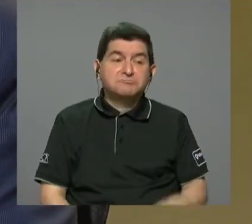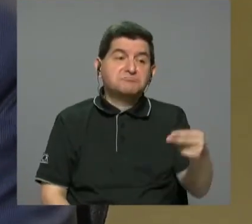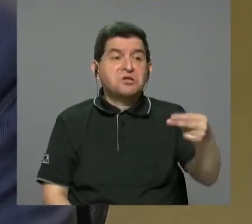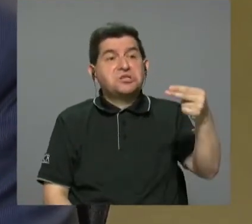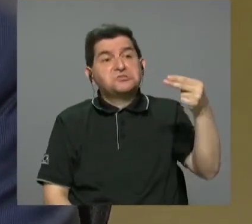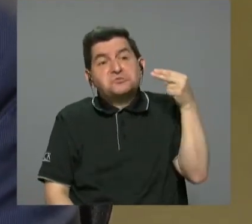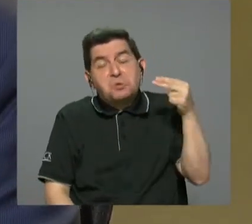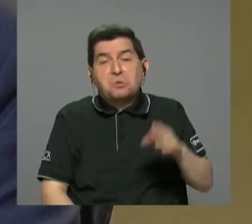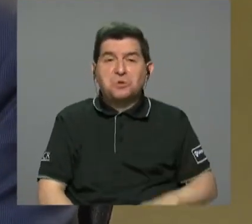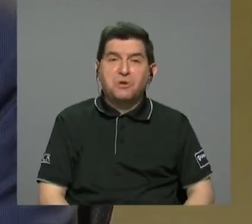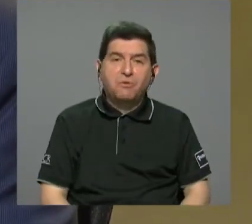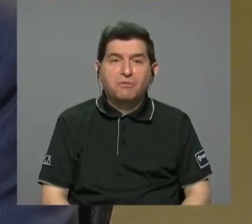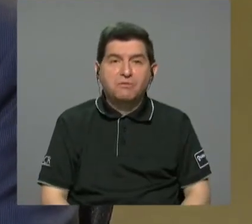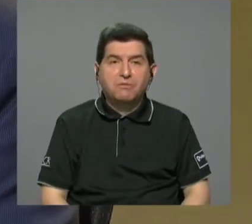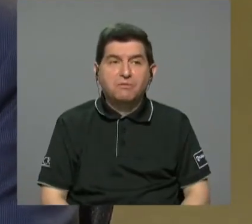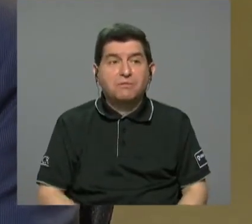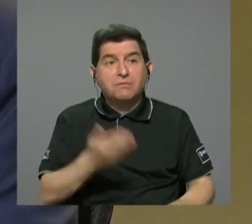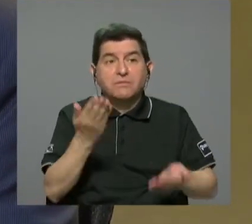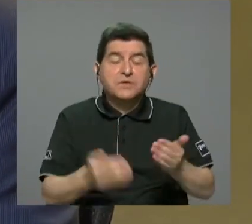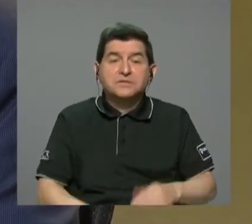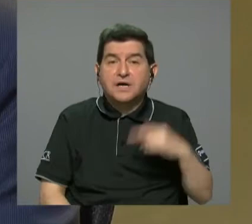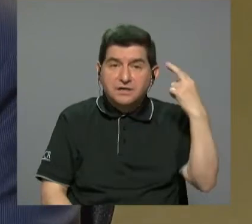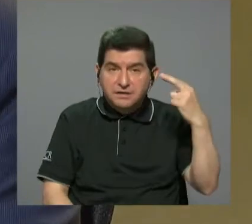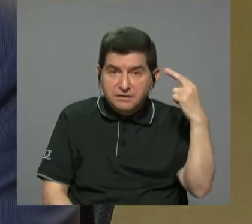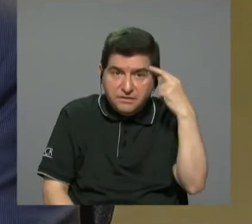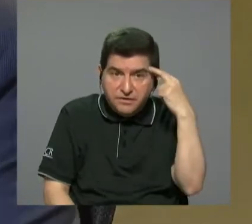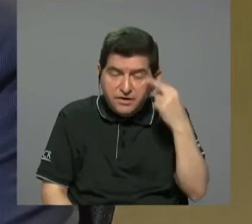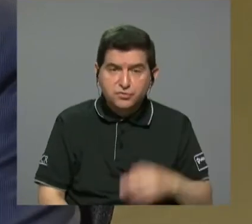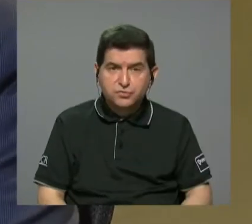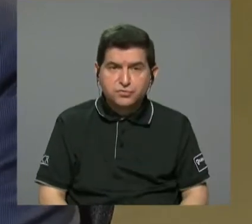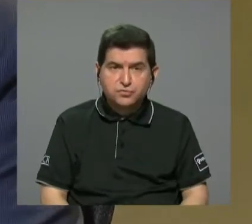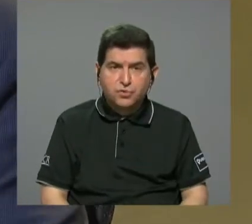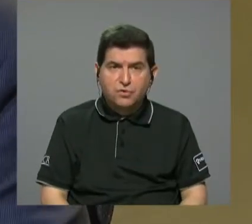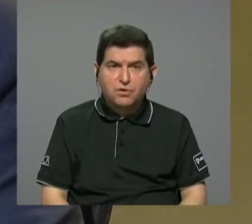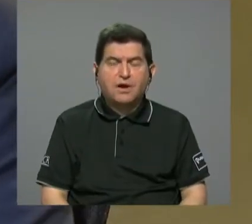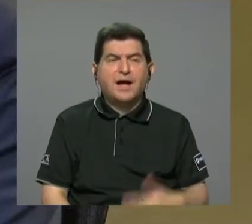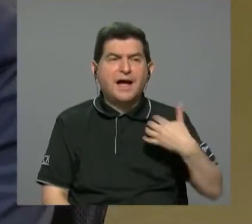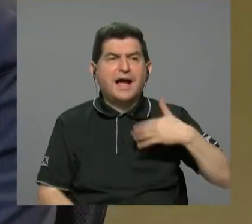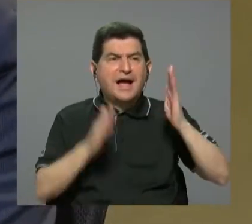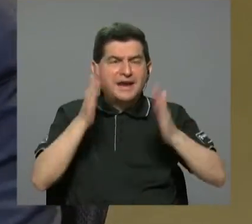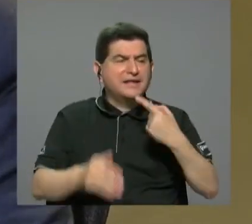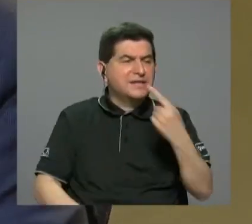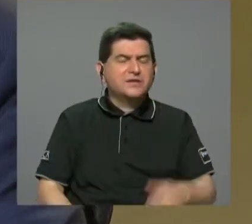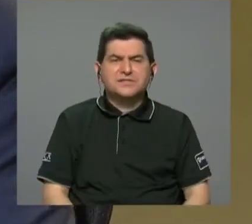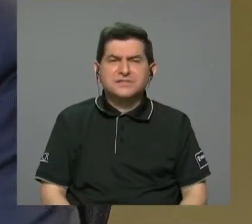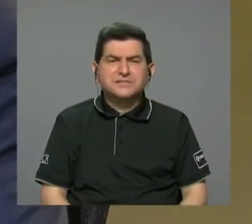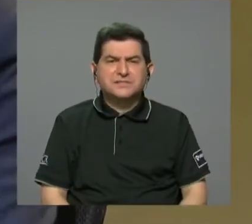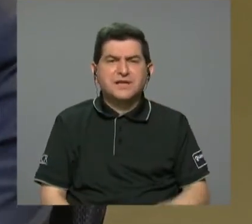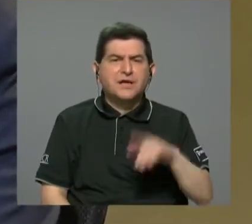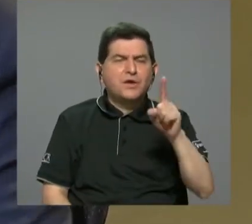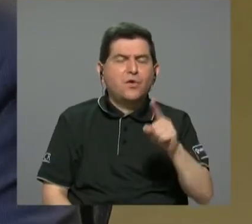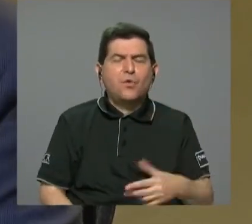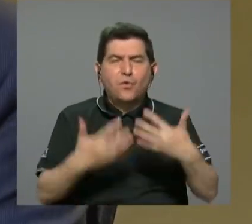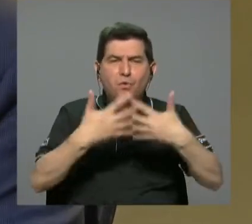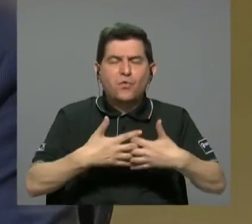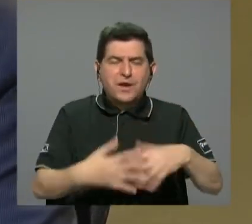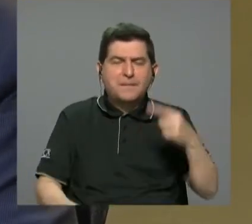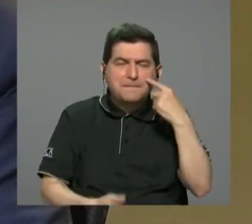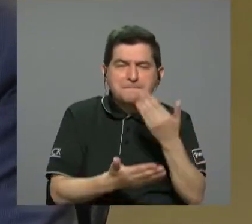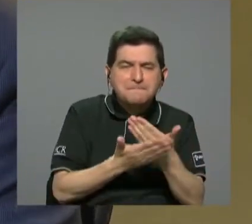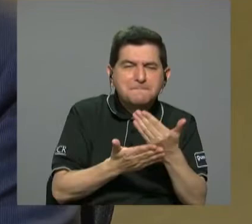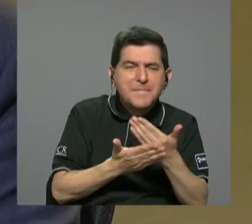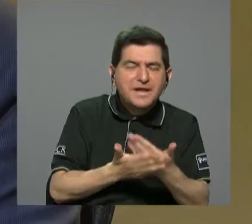históricos, motivos concretos de que tiene que tener lo que dicen los argentinos, una empresa testigo de hacer bien las cosas en el